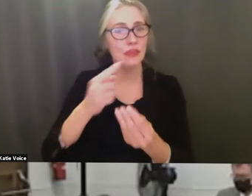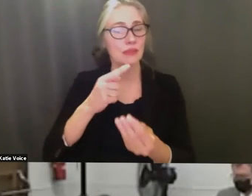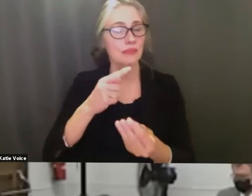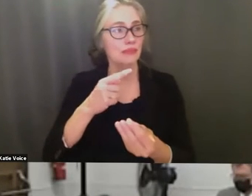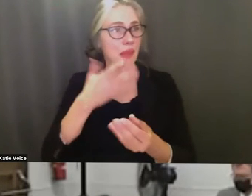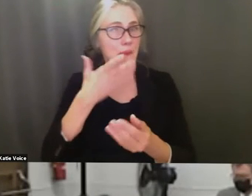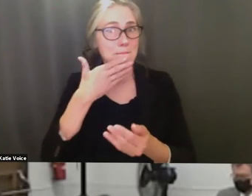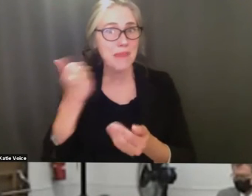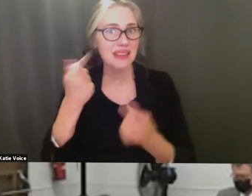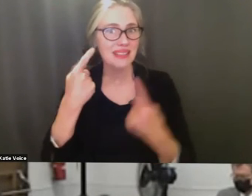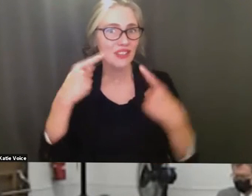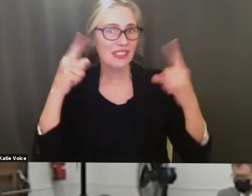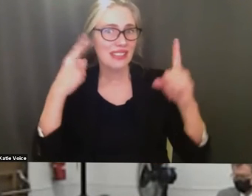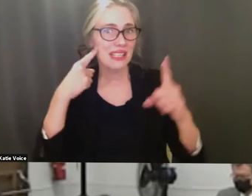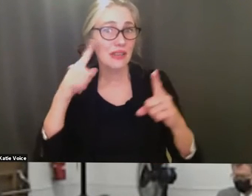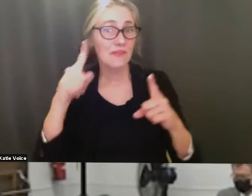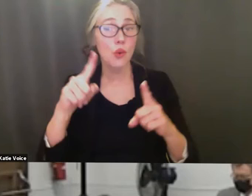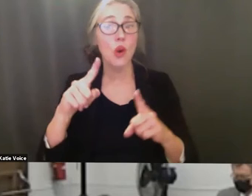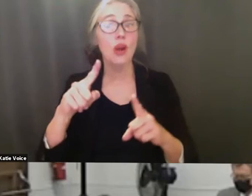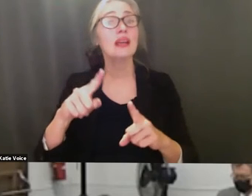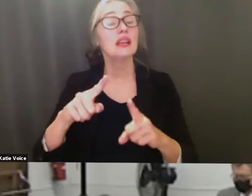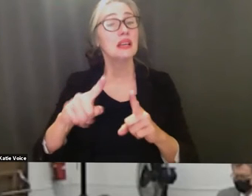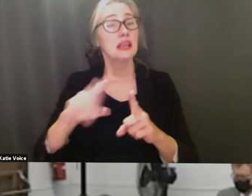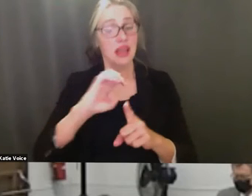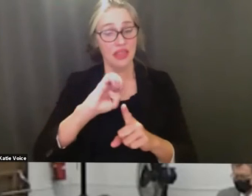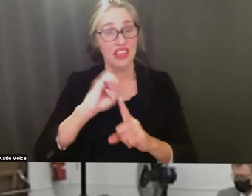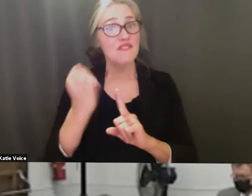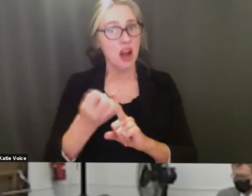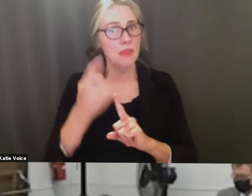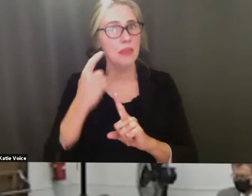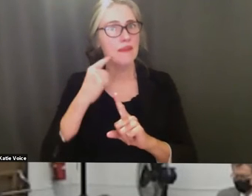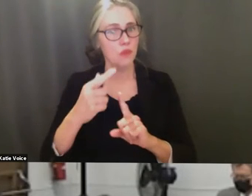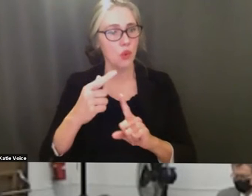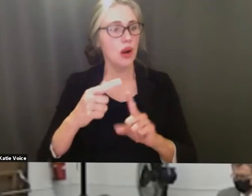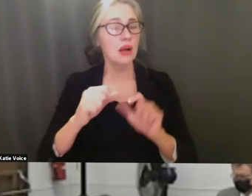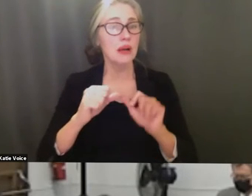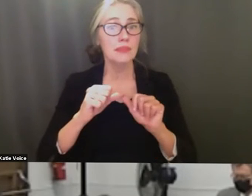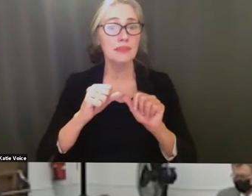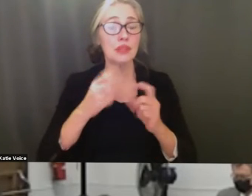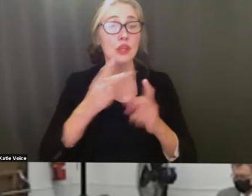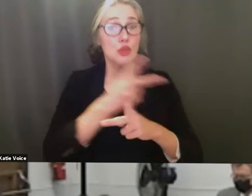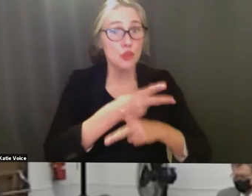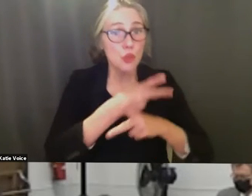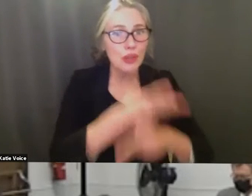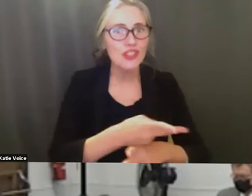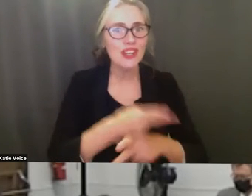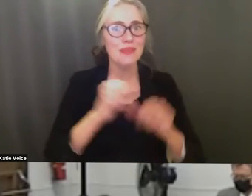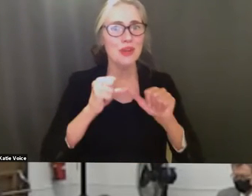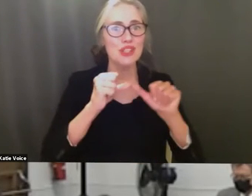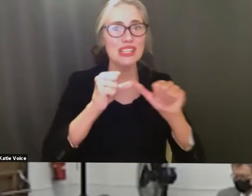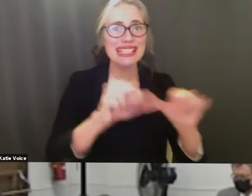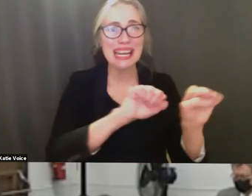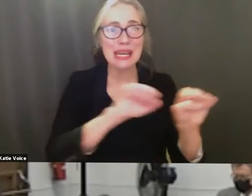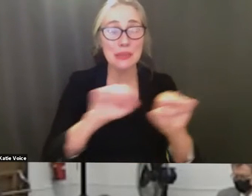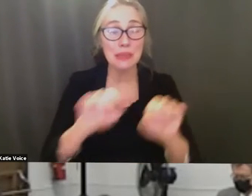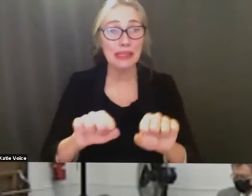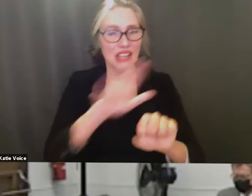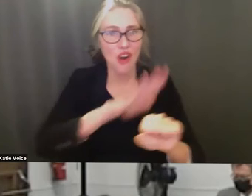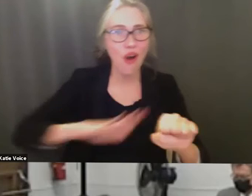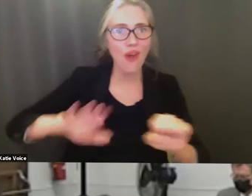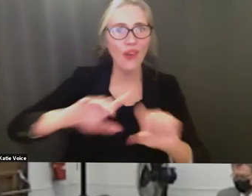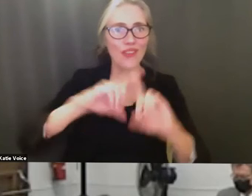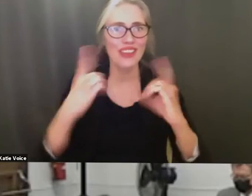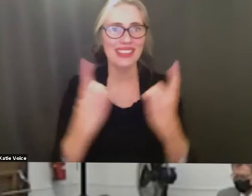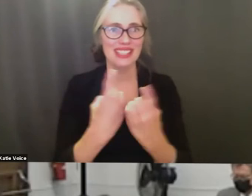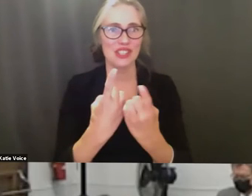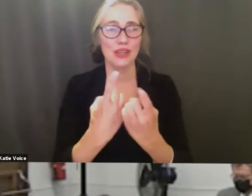de éxito en la gestión ambiental y las prácticas de sustentabilidad en el distrito y sus respectivas operaciones.